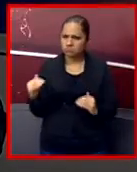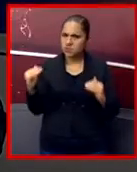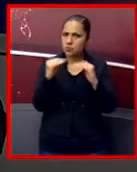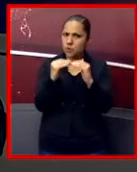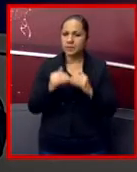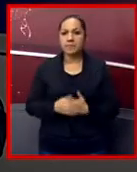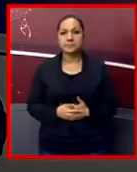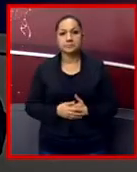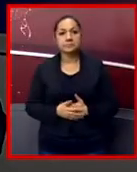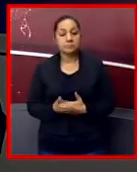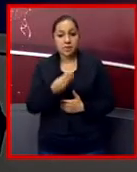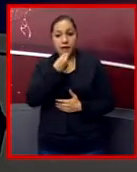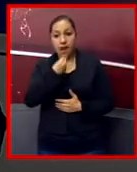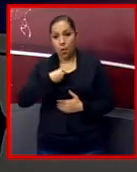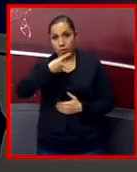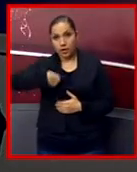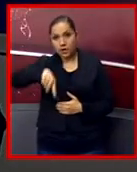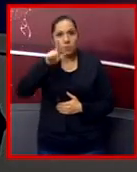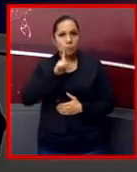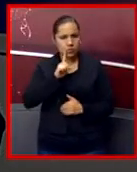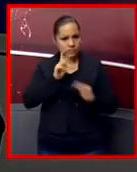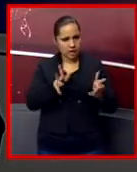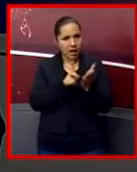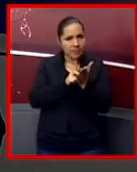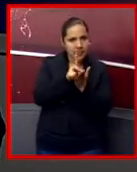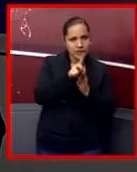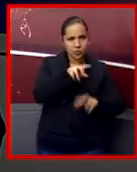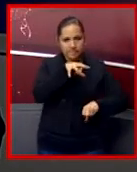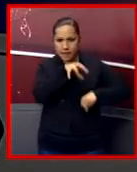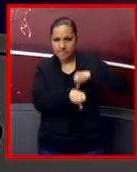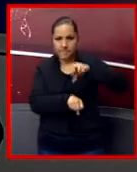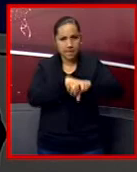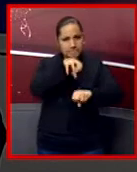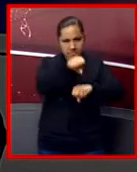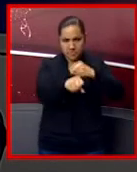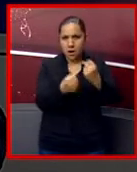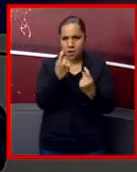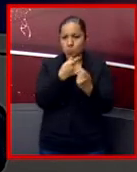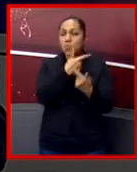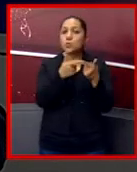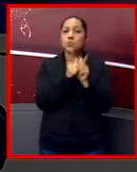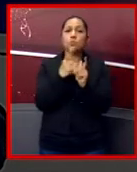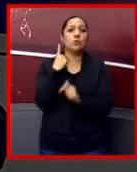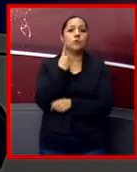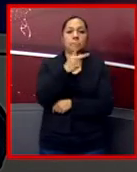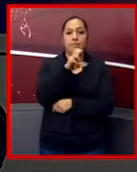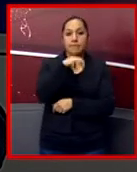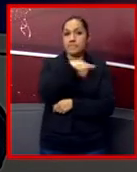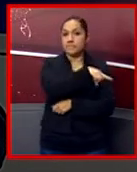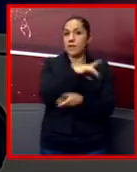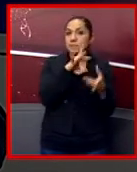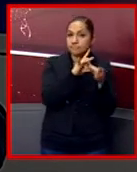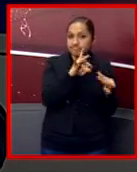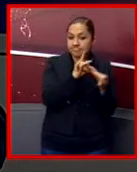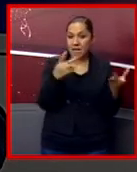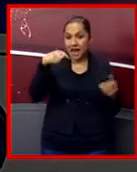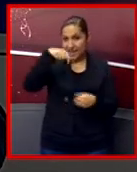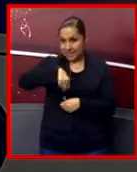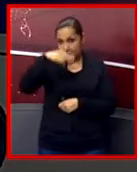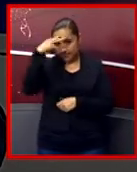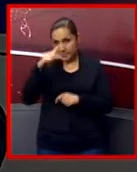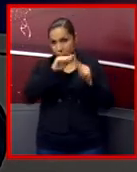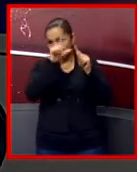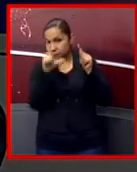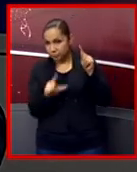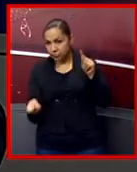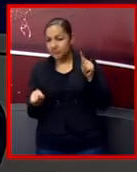A pesar de los derechos conquistados por las mujeres, el grupo parlamentario del Partido Verde Ecologista de México señaló que se debe reconocer que en el